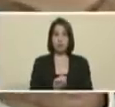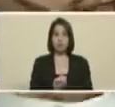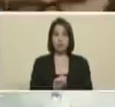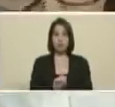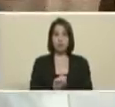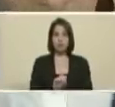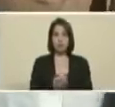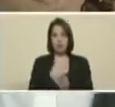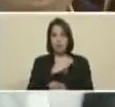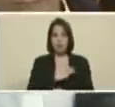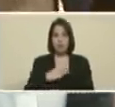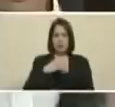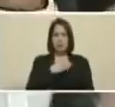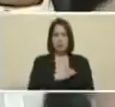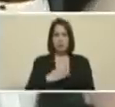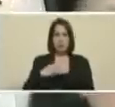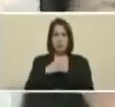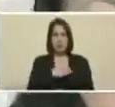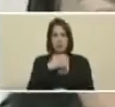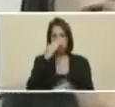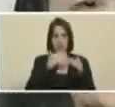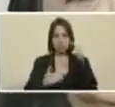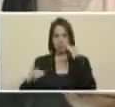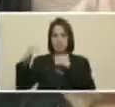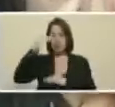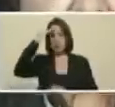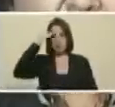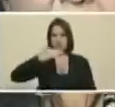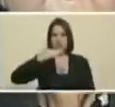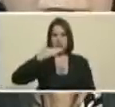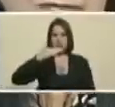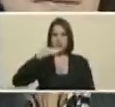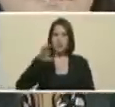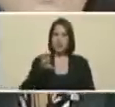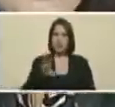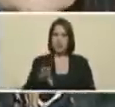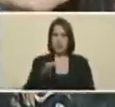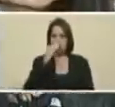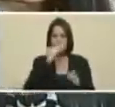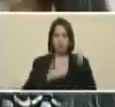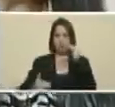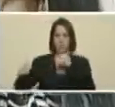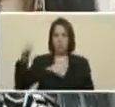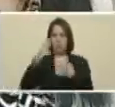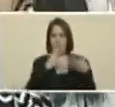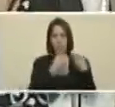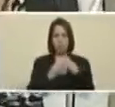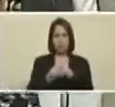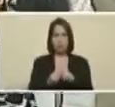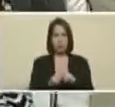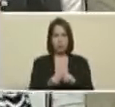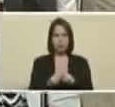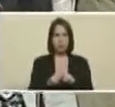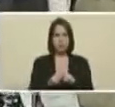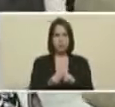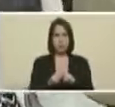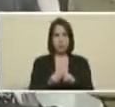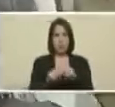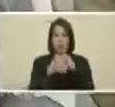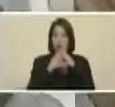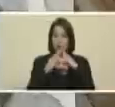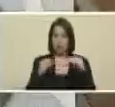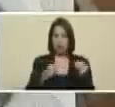miembros de el alto mando militar del Estado Superior Conjunto, quienes están